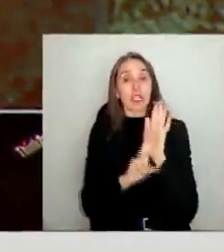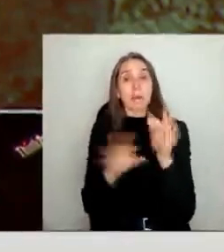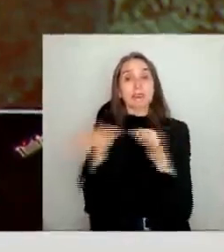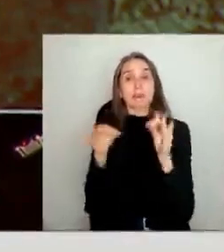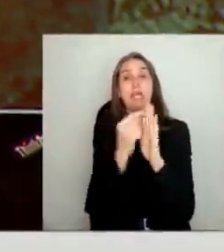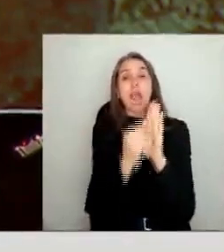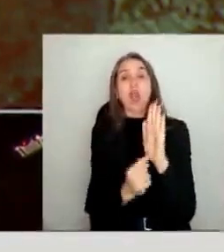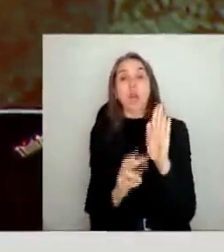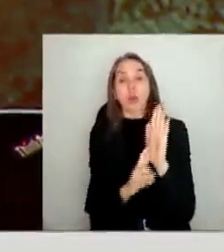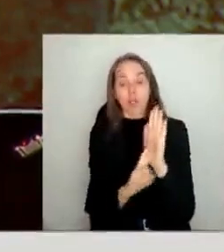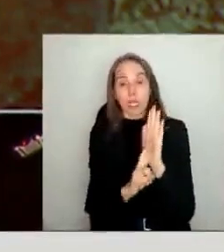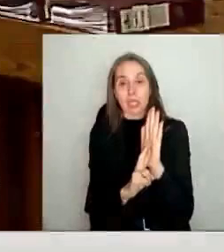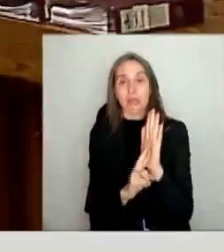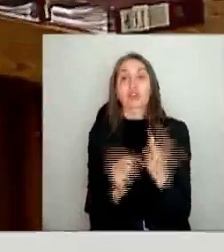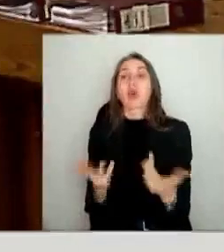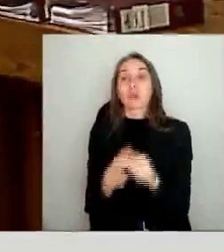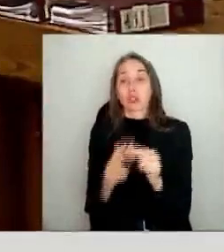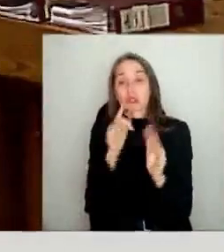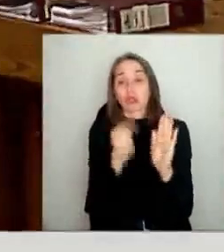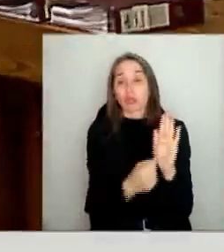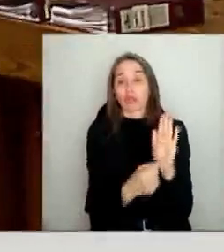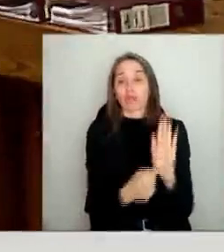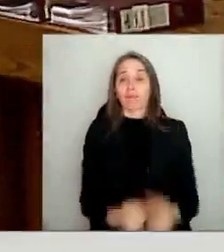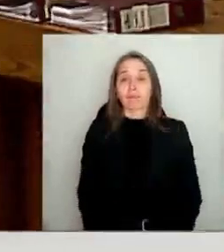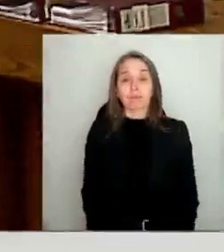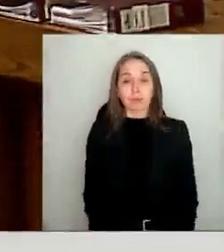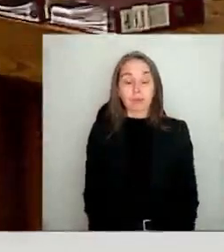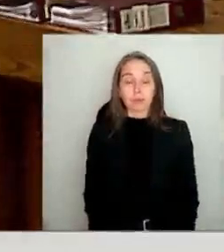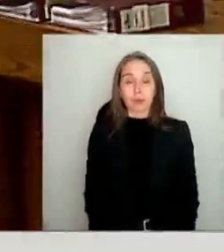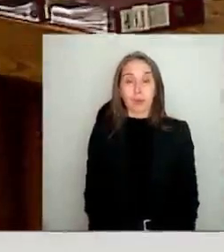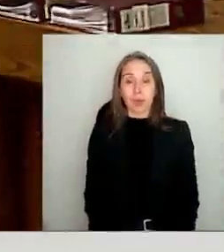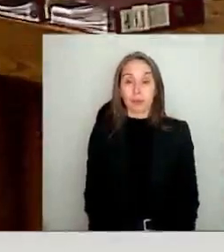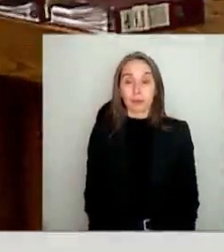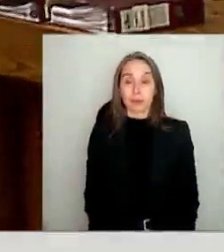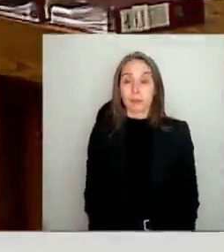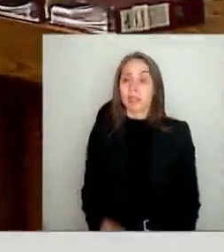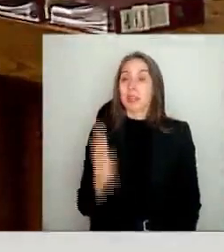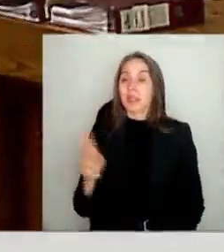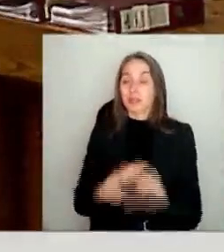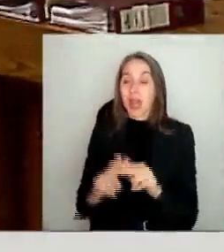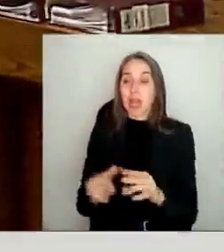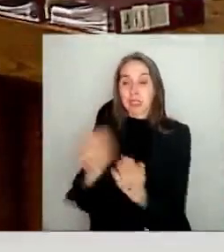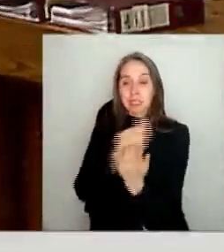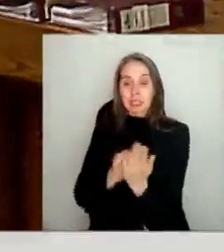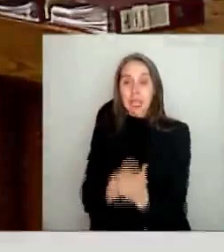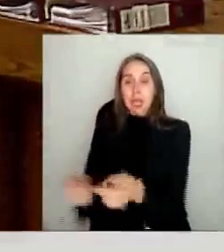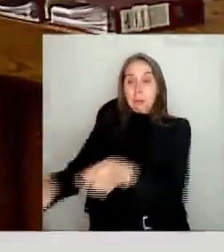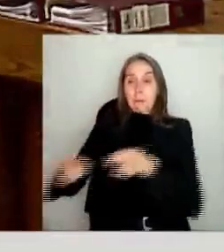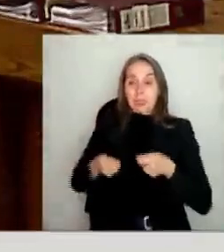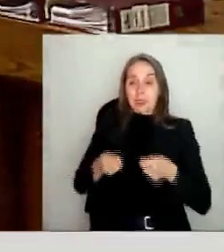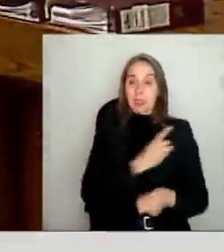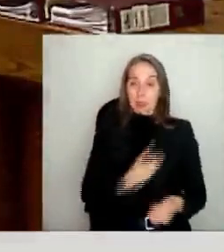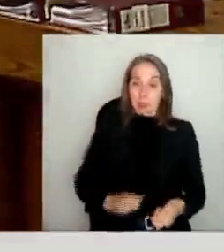formaa de cómo se hace tiene que hacerse una presentación por algún diputado y se vota en la